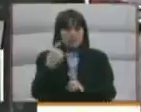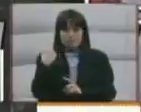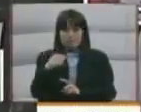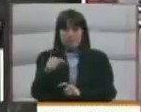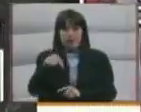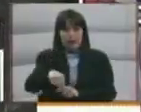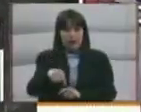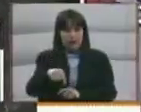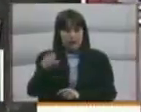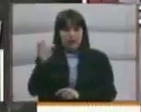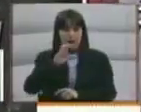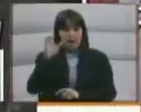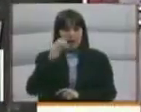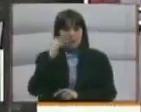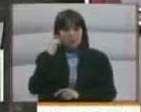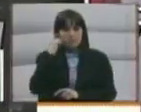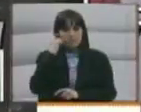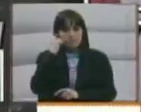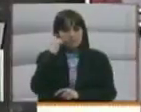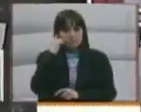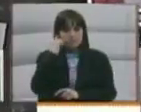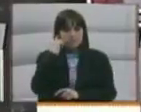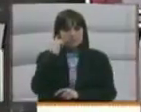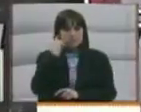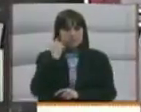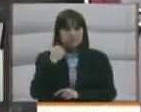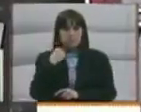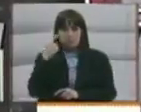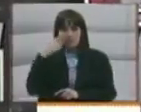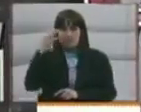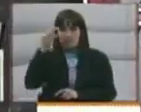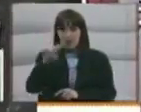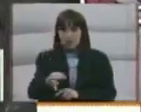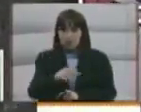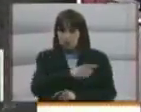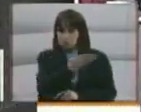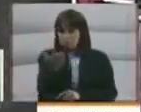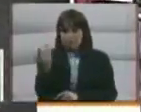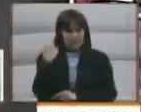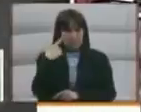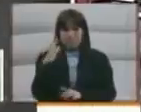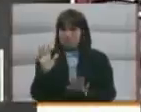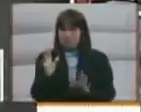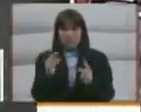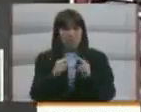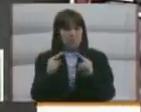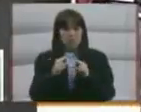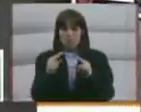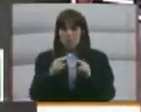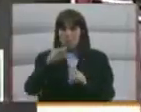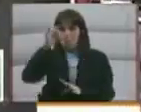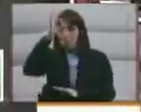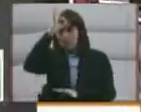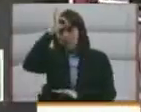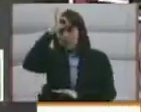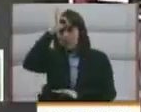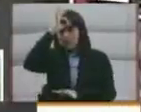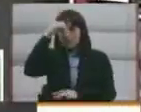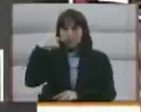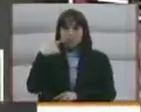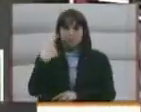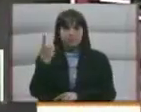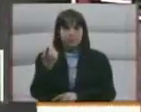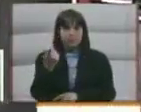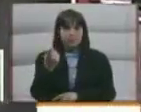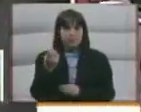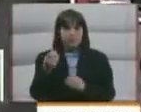ciudad de Caracas y que yo estoy seguro que muchos de ustedes no conocen. Estoy hablando del